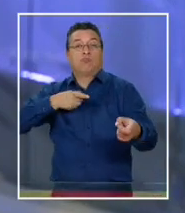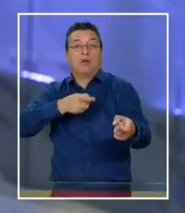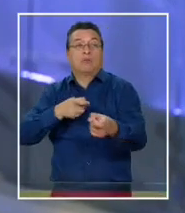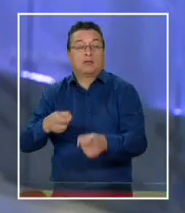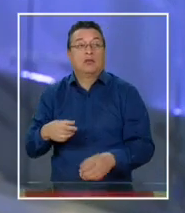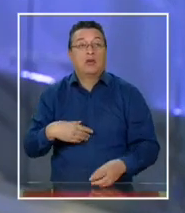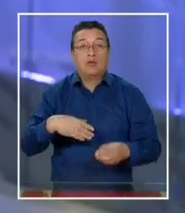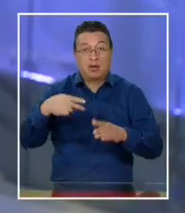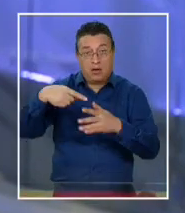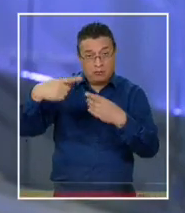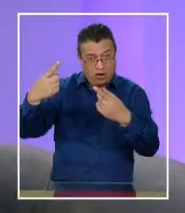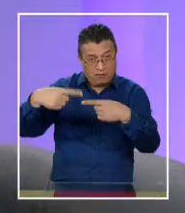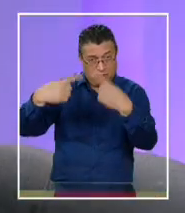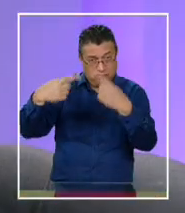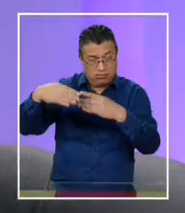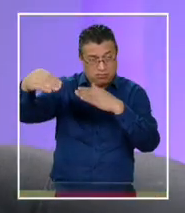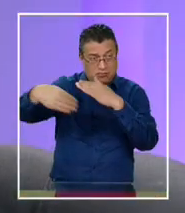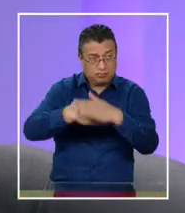fuego